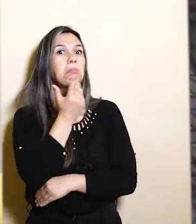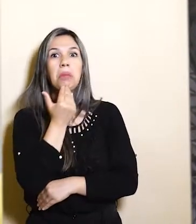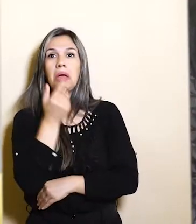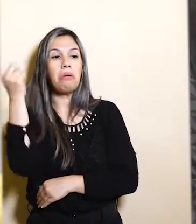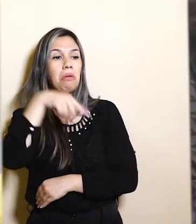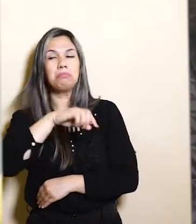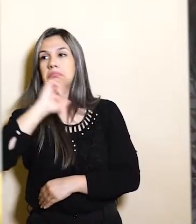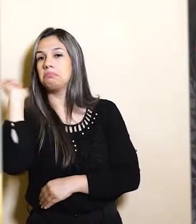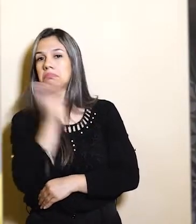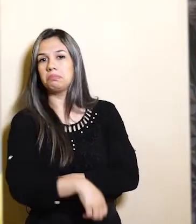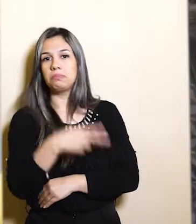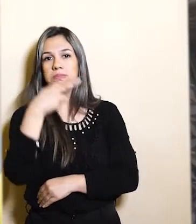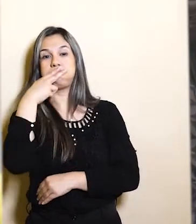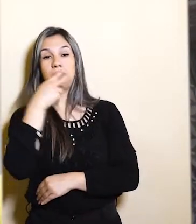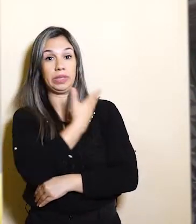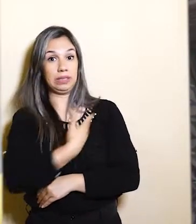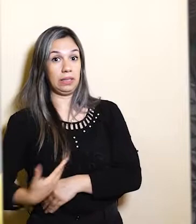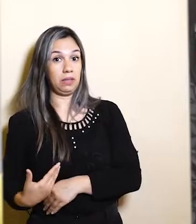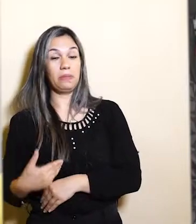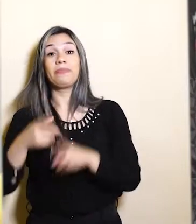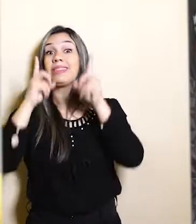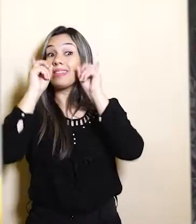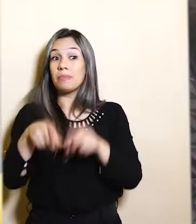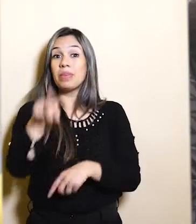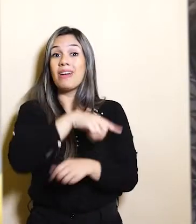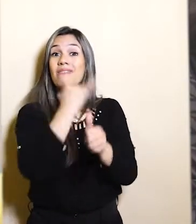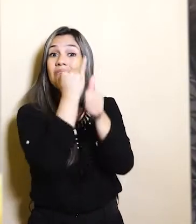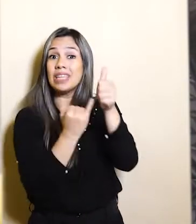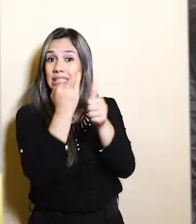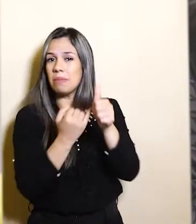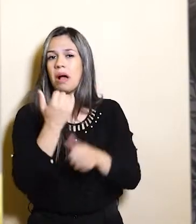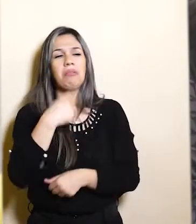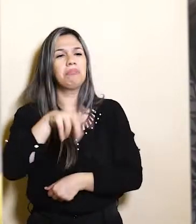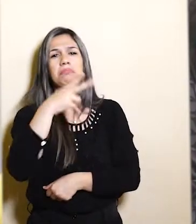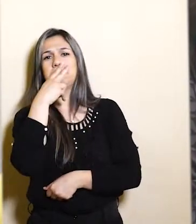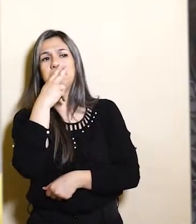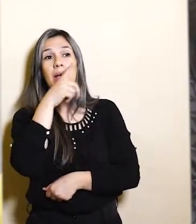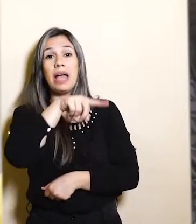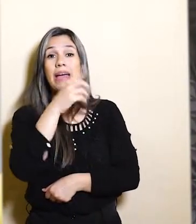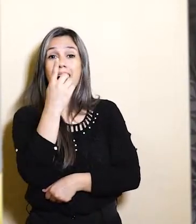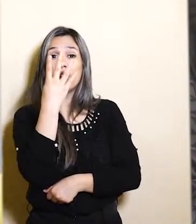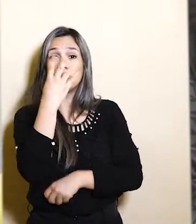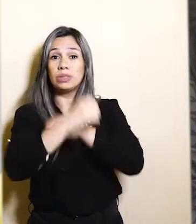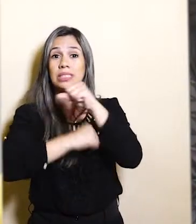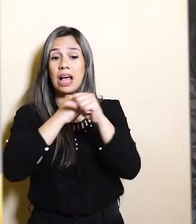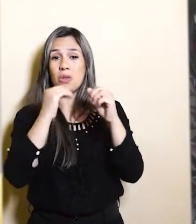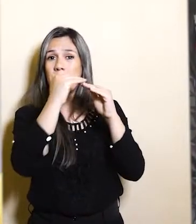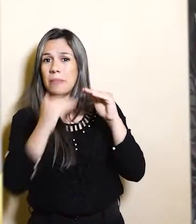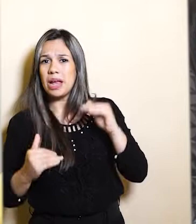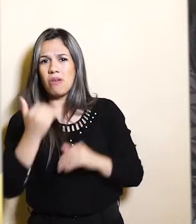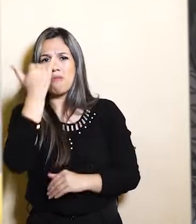escucha. No se les escucha, no se les escucha a las sobrevivientes, las niñas, sobre todo menores de 14 años, que resultan